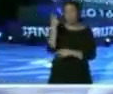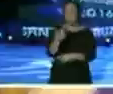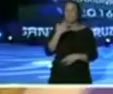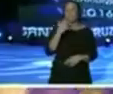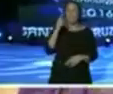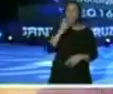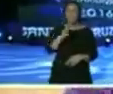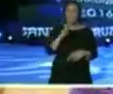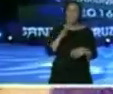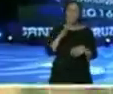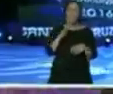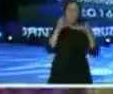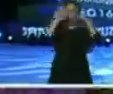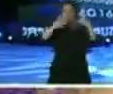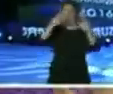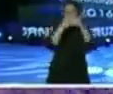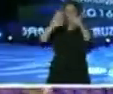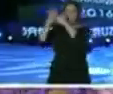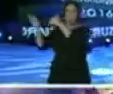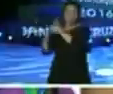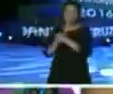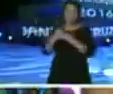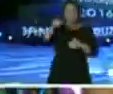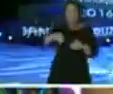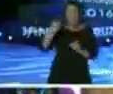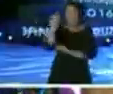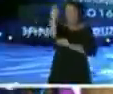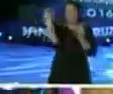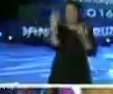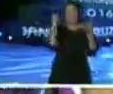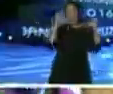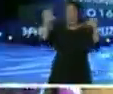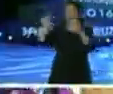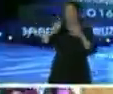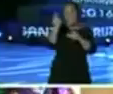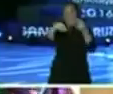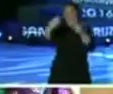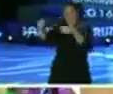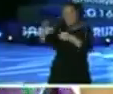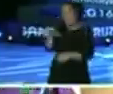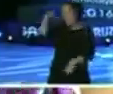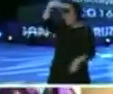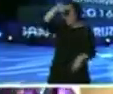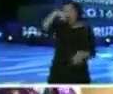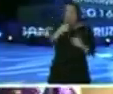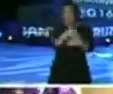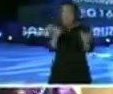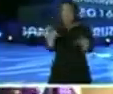Soy récord en carteles de CBT. negocio abierto